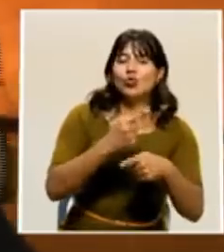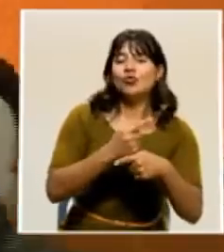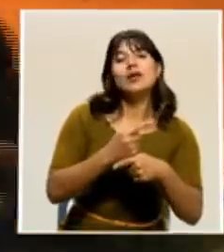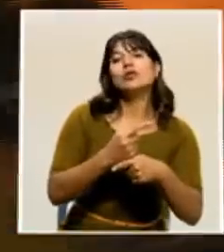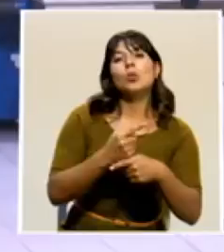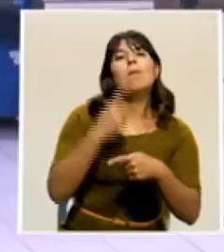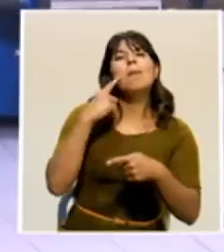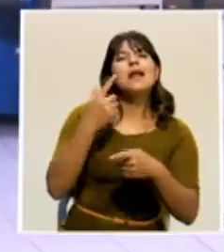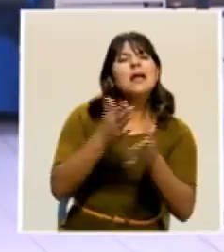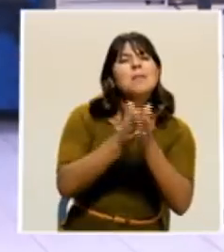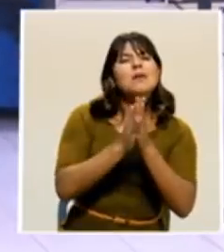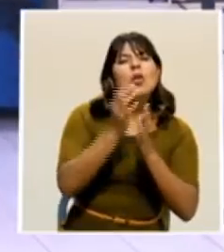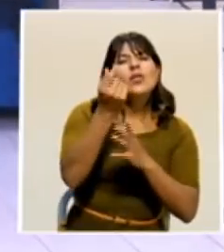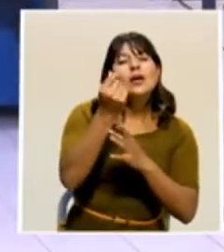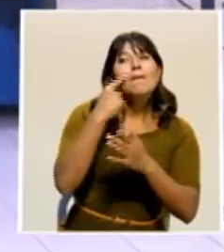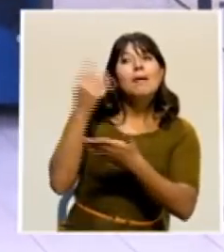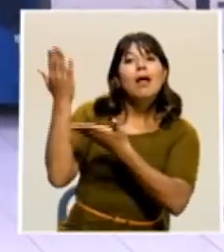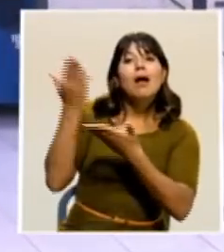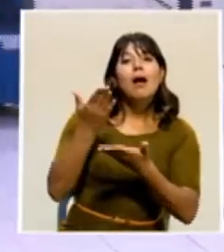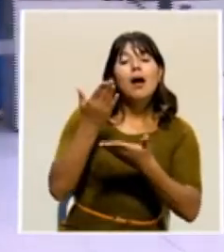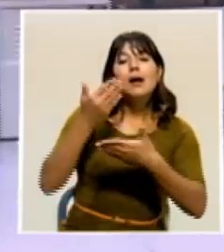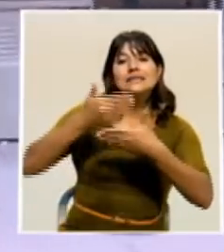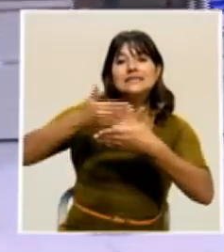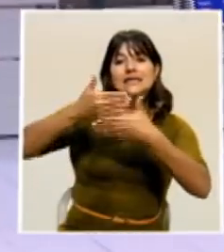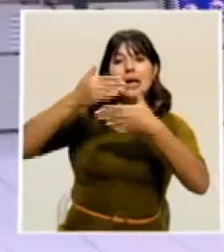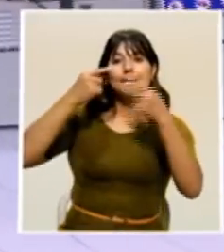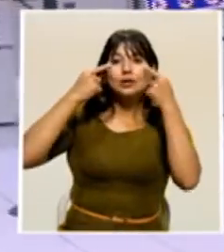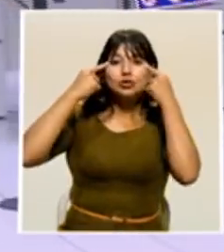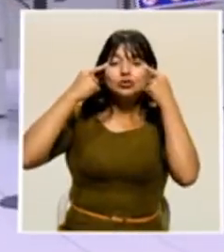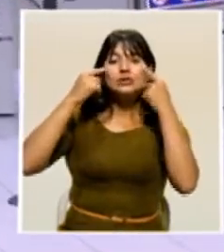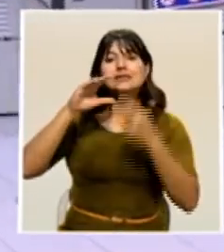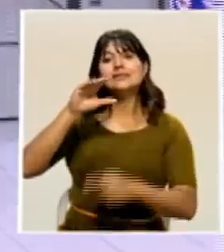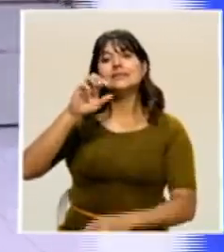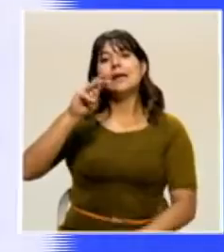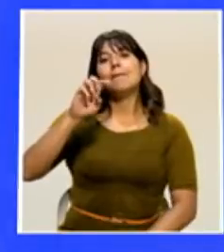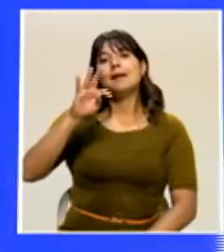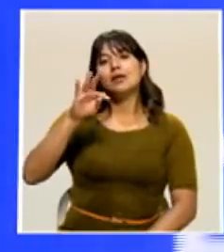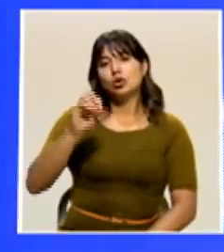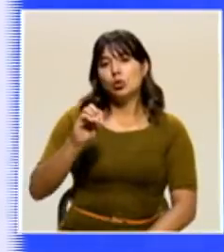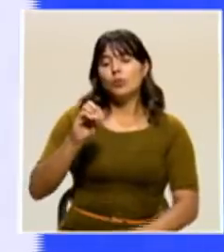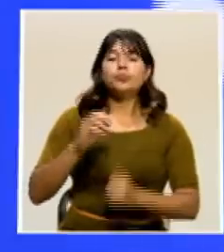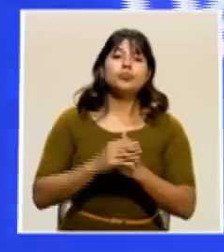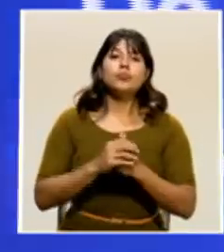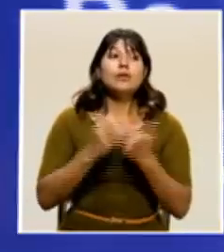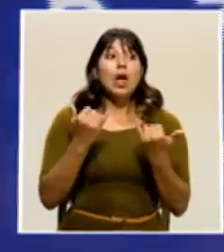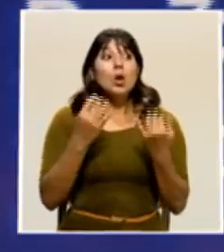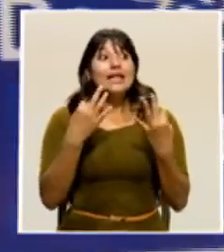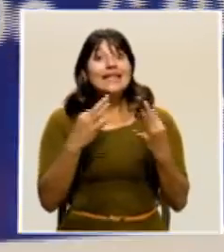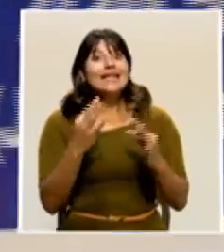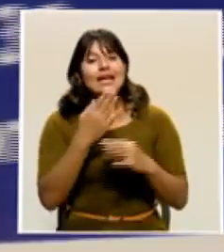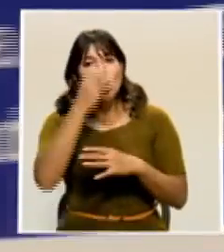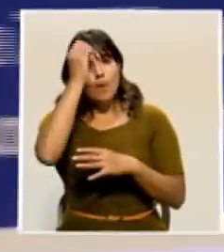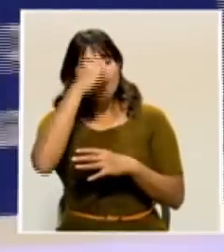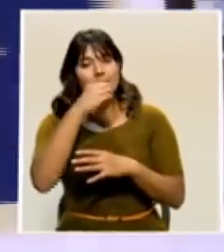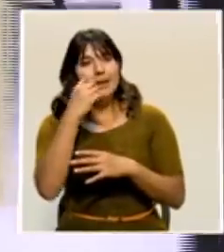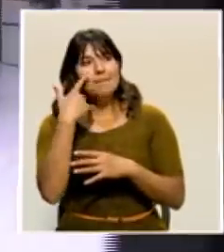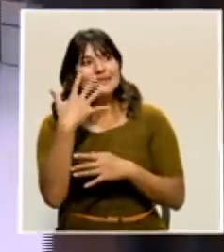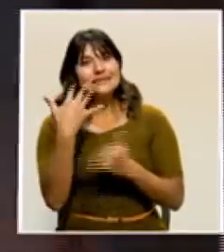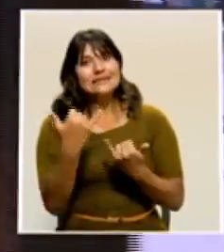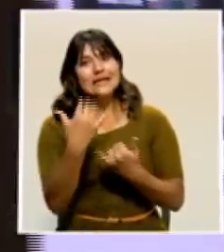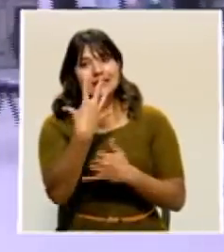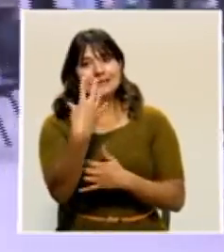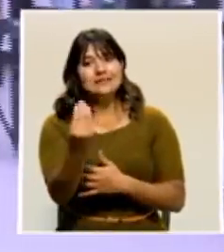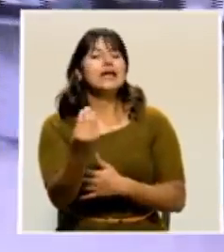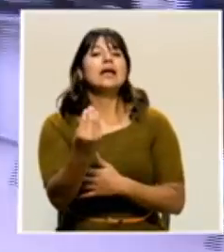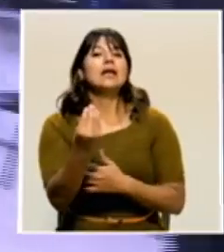vemos ya a Juan Carlos Bolaños que se acerca a la salida. Vamos a tratar también de conocer su parecer, porque hemos visto también en redes sociales que